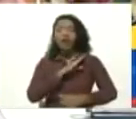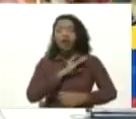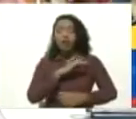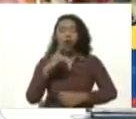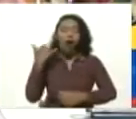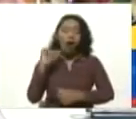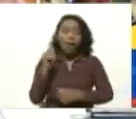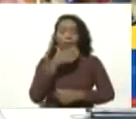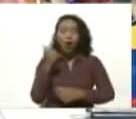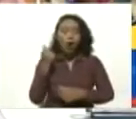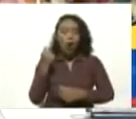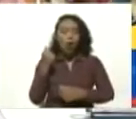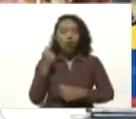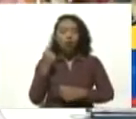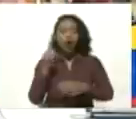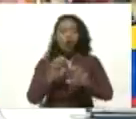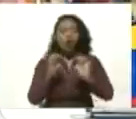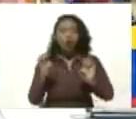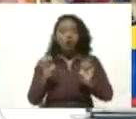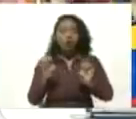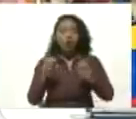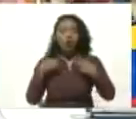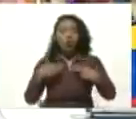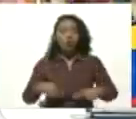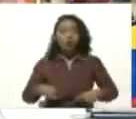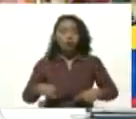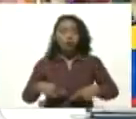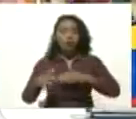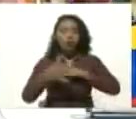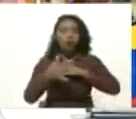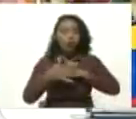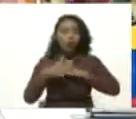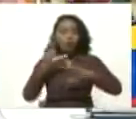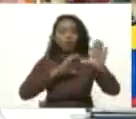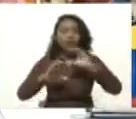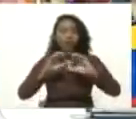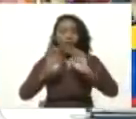educación humanística, científica, tecnológica del mundo.